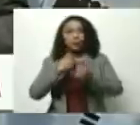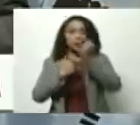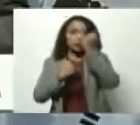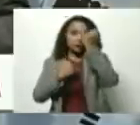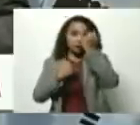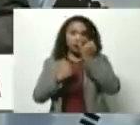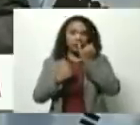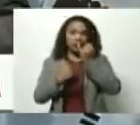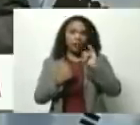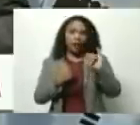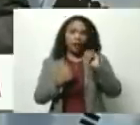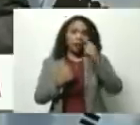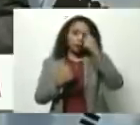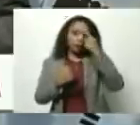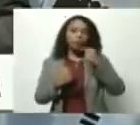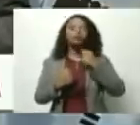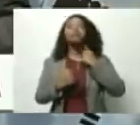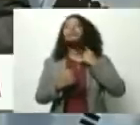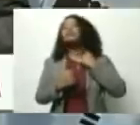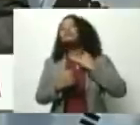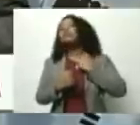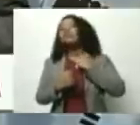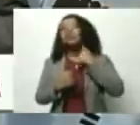izquierda del cuello, región